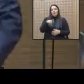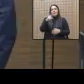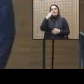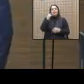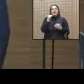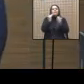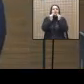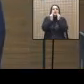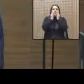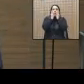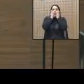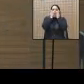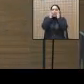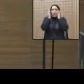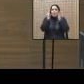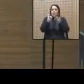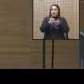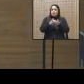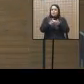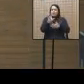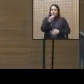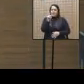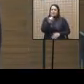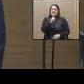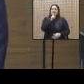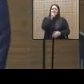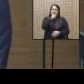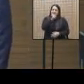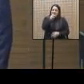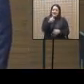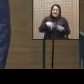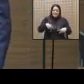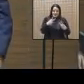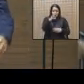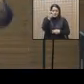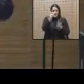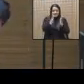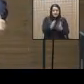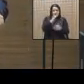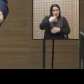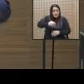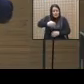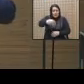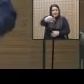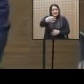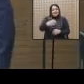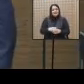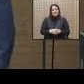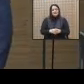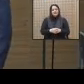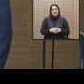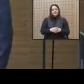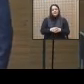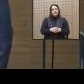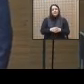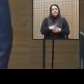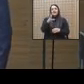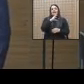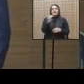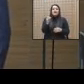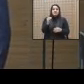realidad que ven los costarricenses todos los días. Y se agravó claramente por el